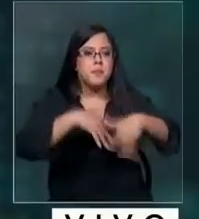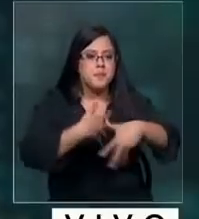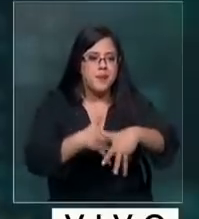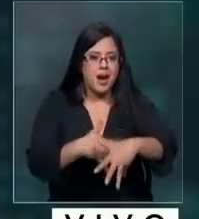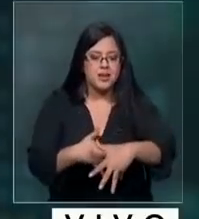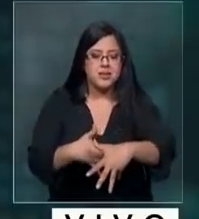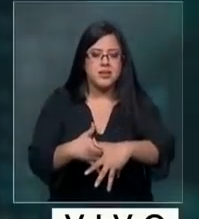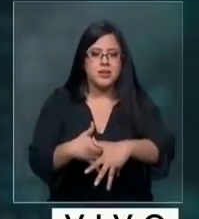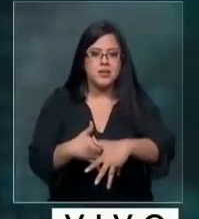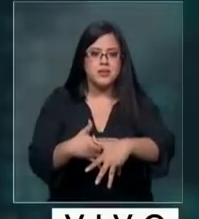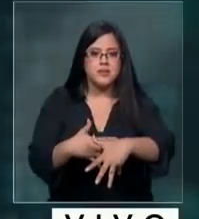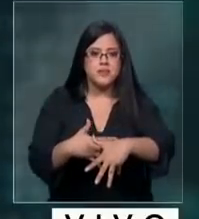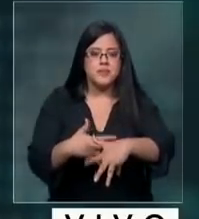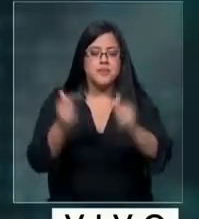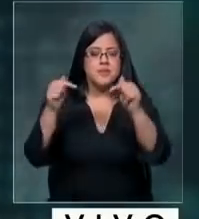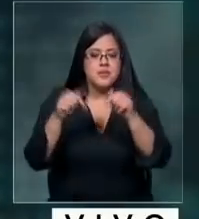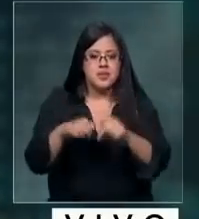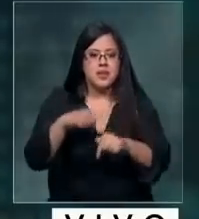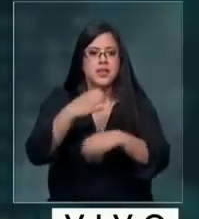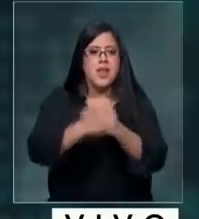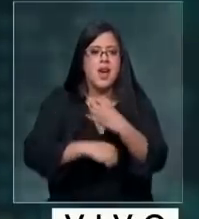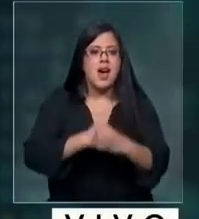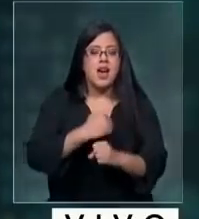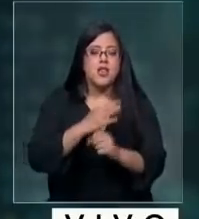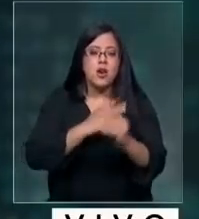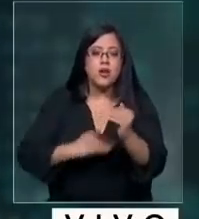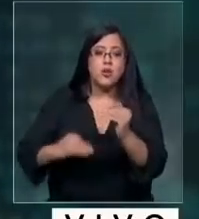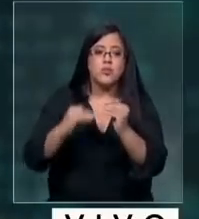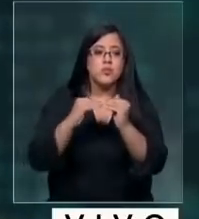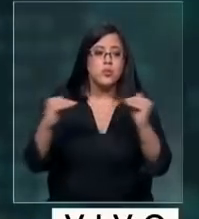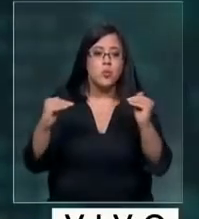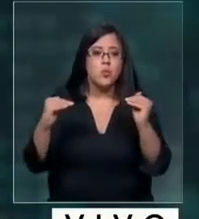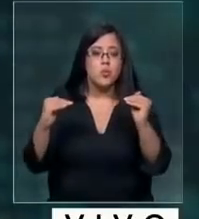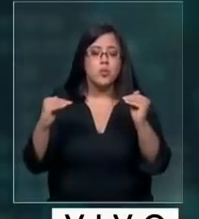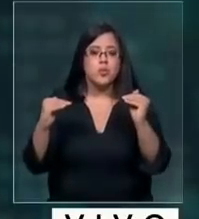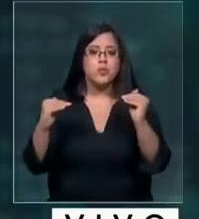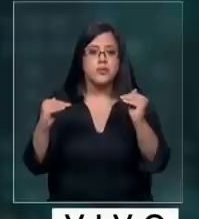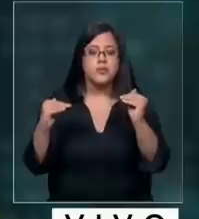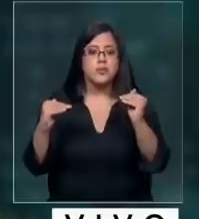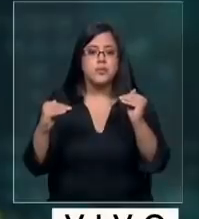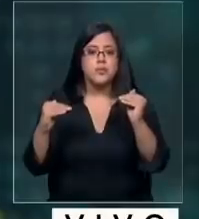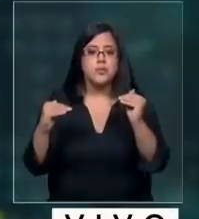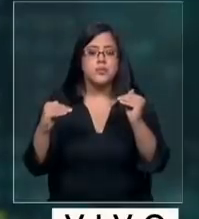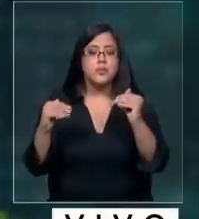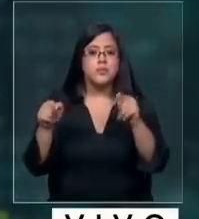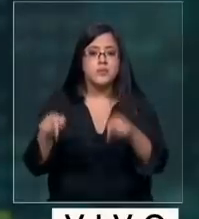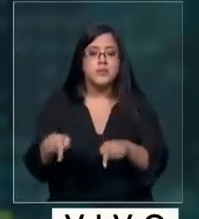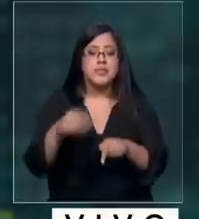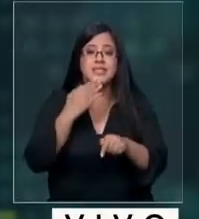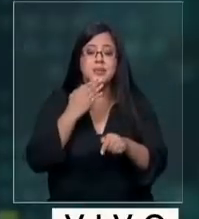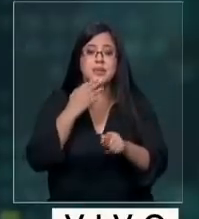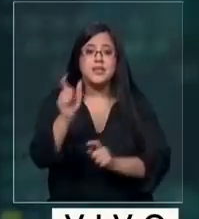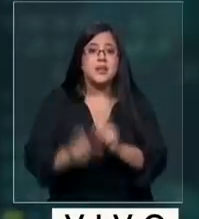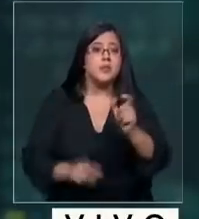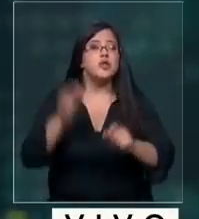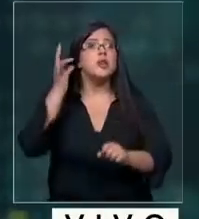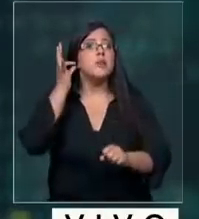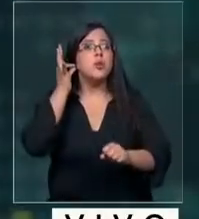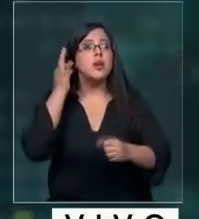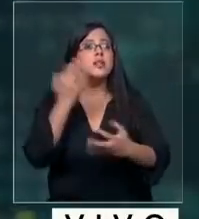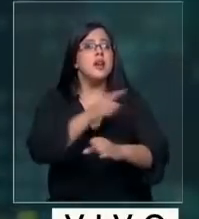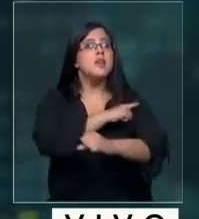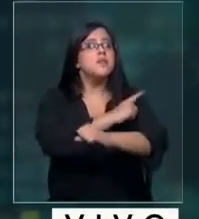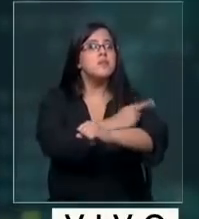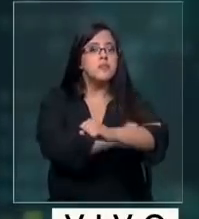que este año va a ser de igual manera y además en este en este contexto en que la feminista ha mostrado muy presente lo que es la revuelta